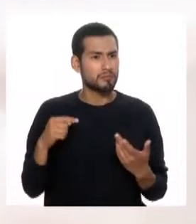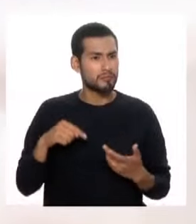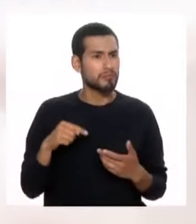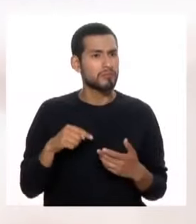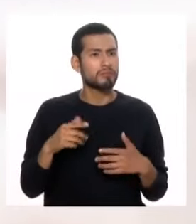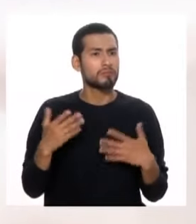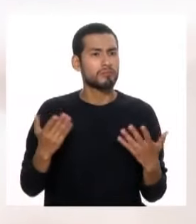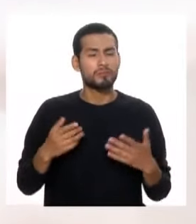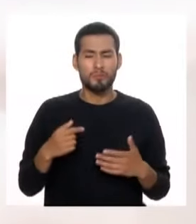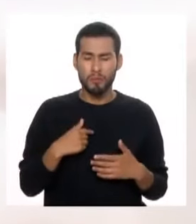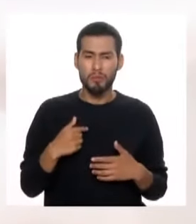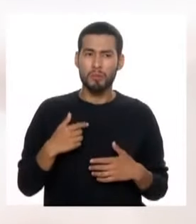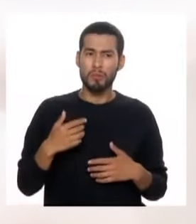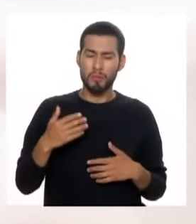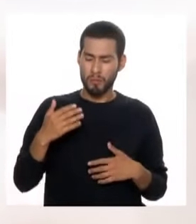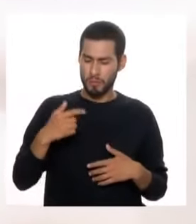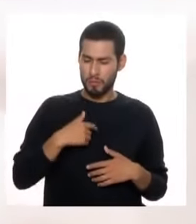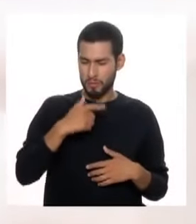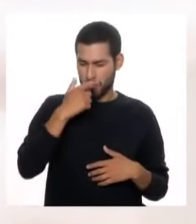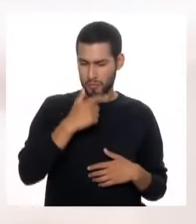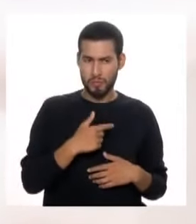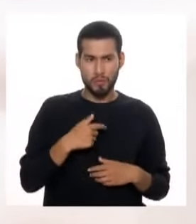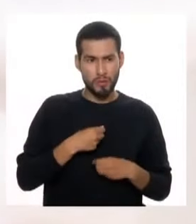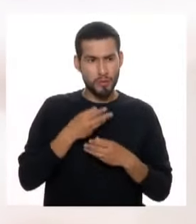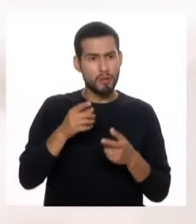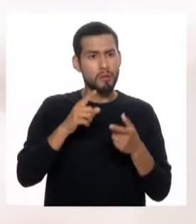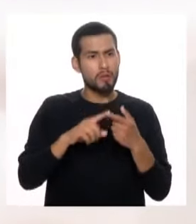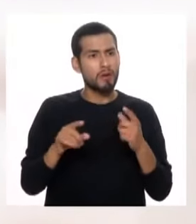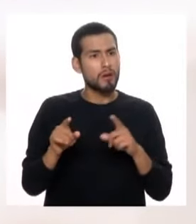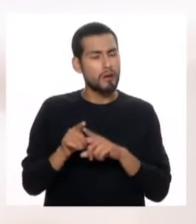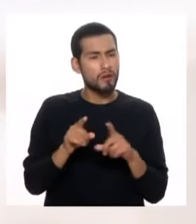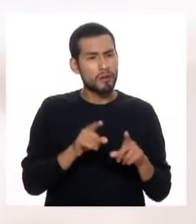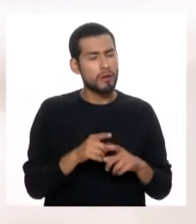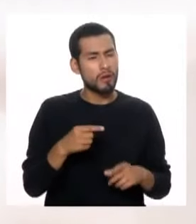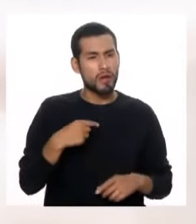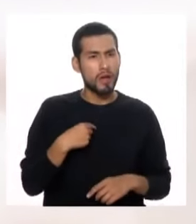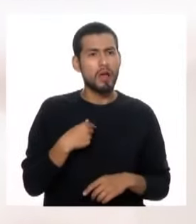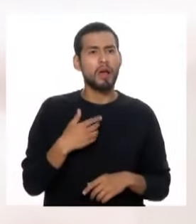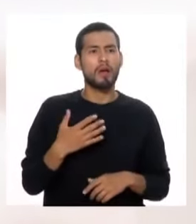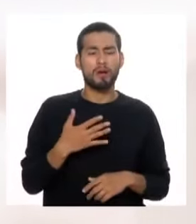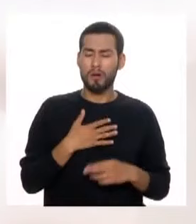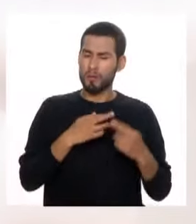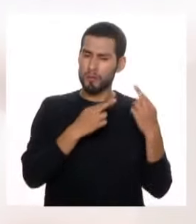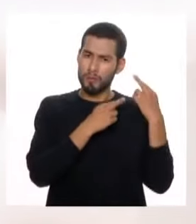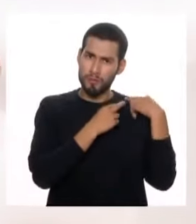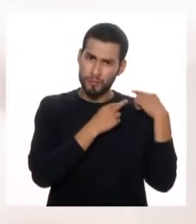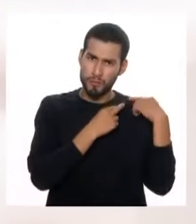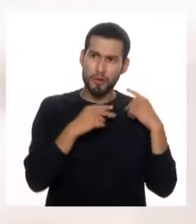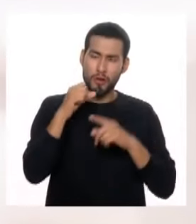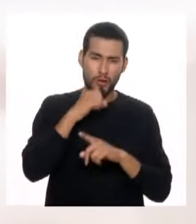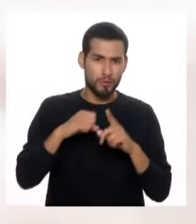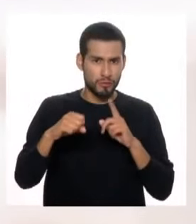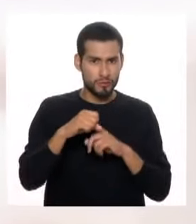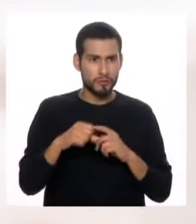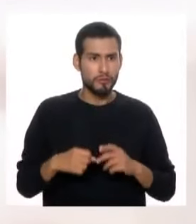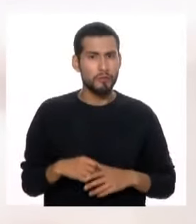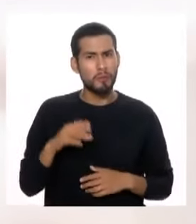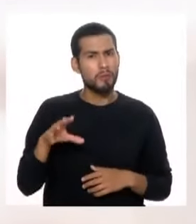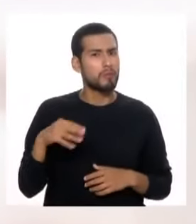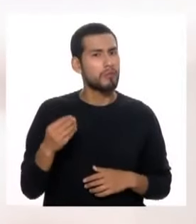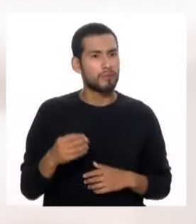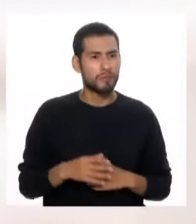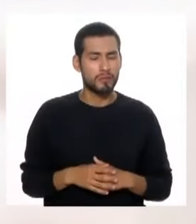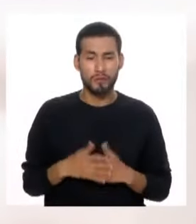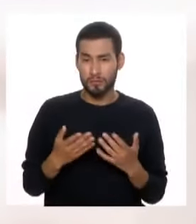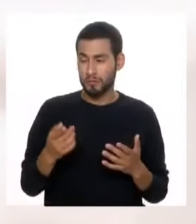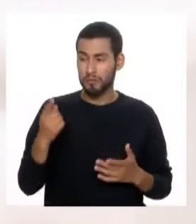tema de conciencia personal, pero también con un carácter de responsabilidad social. ¿Por qué? Lo